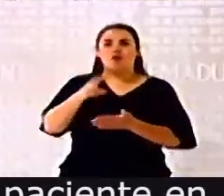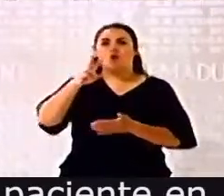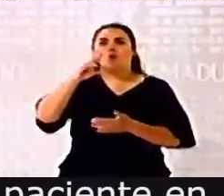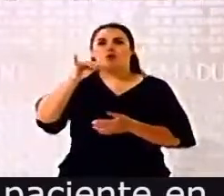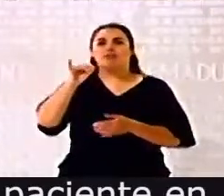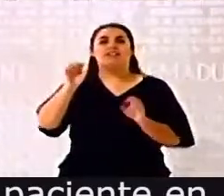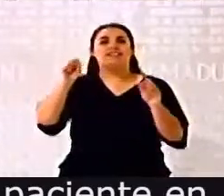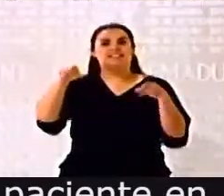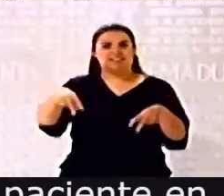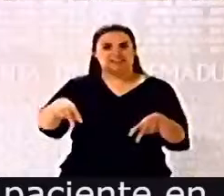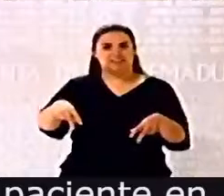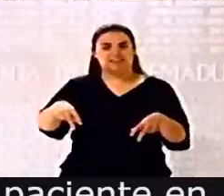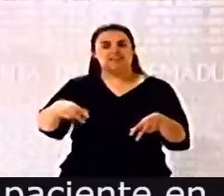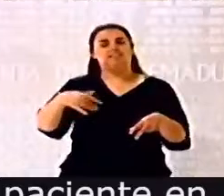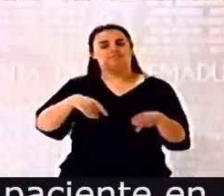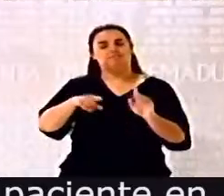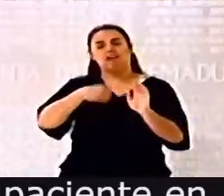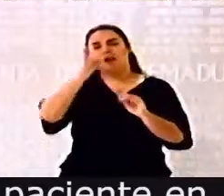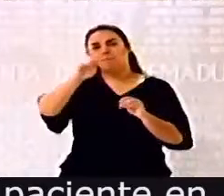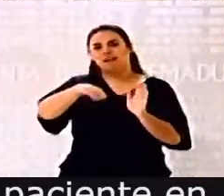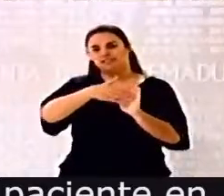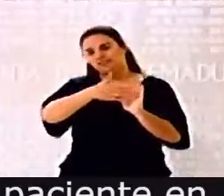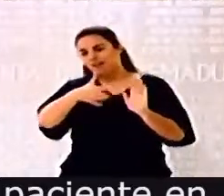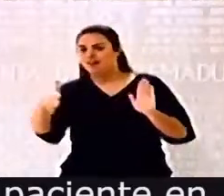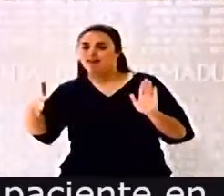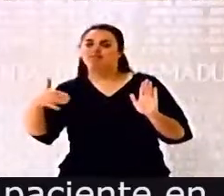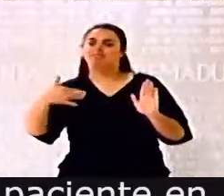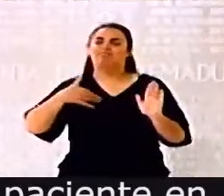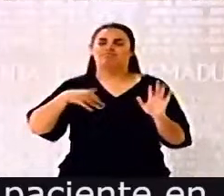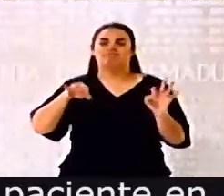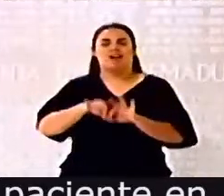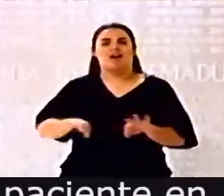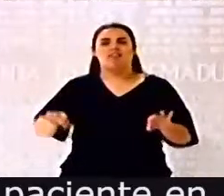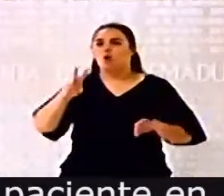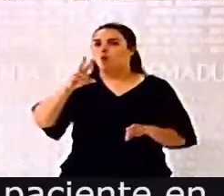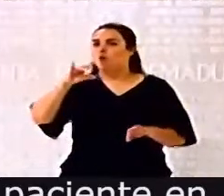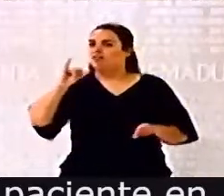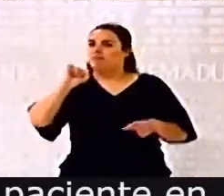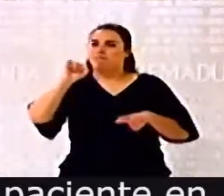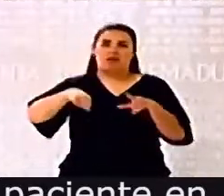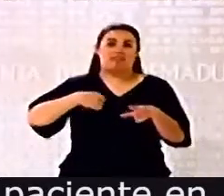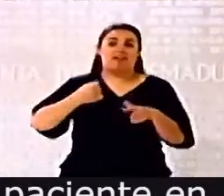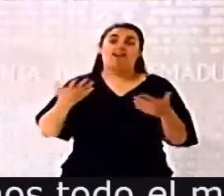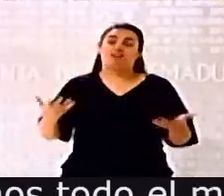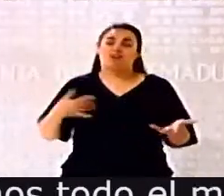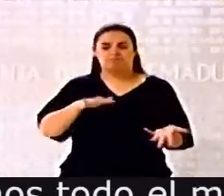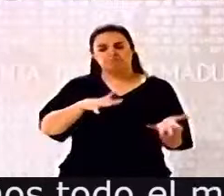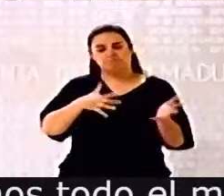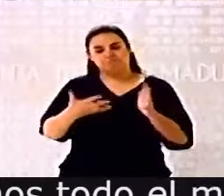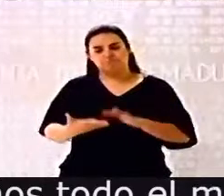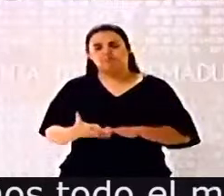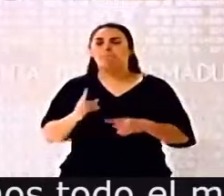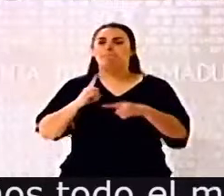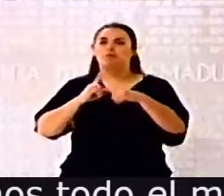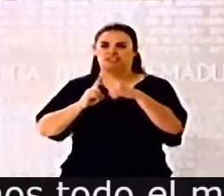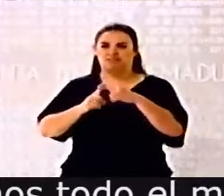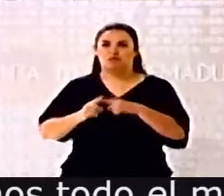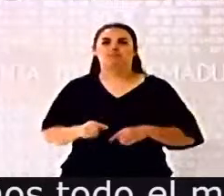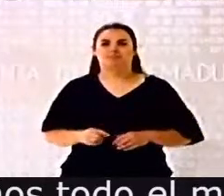UCI, llevamos todo el mes de junio sin pacientes en nuestras UCIs, por lo tanto, la evolución es positiva.